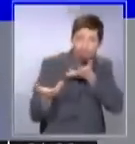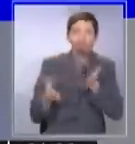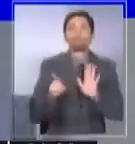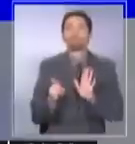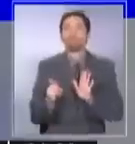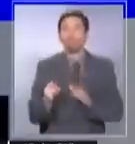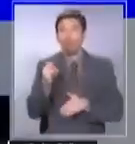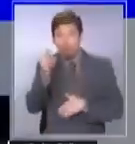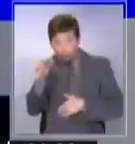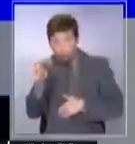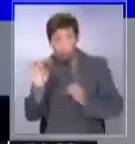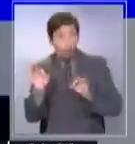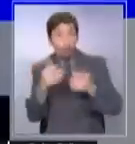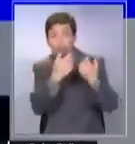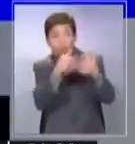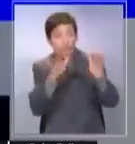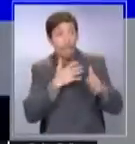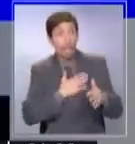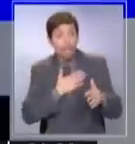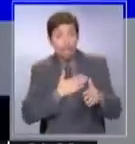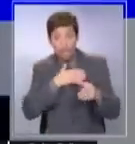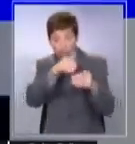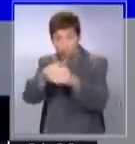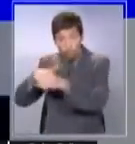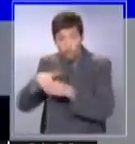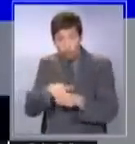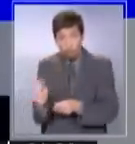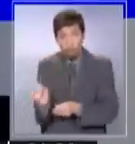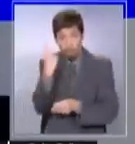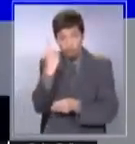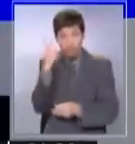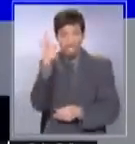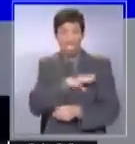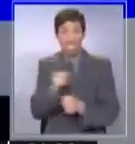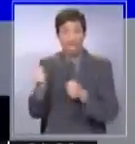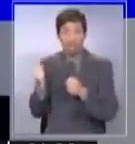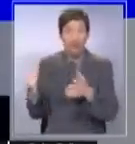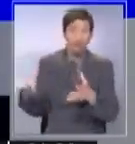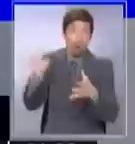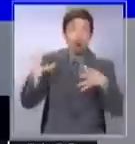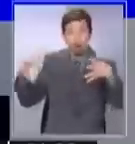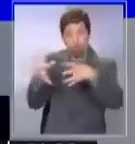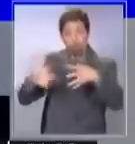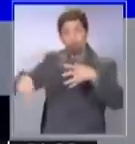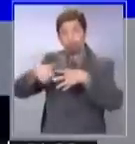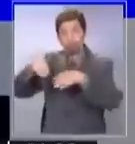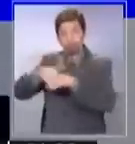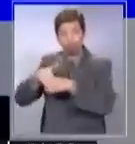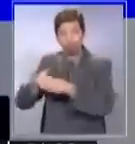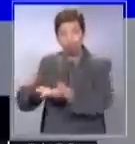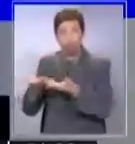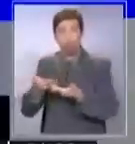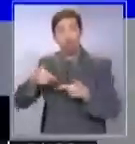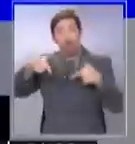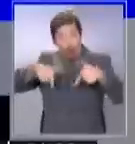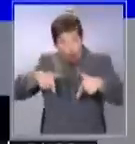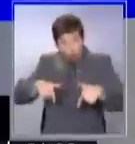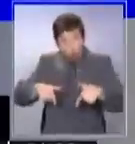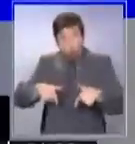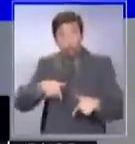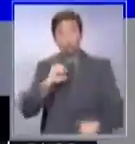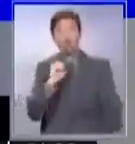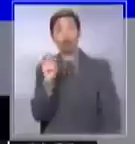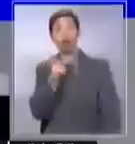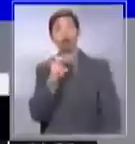quieran participar de la primaria presidencial que chile vamos a invitado a todos hoy día Manuel José os sandona ha aceptado Y